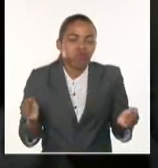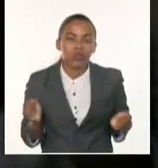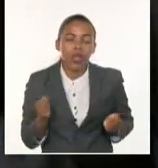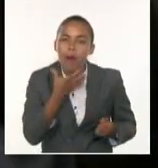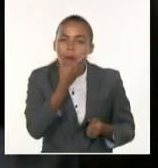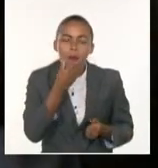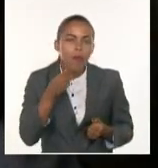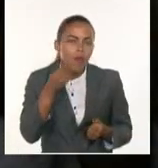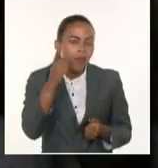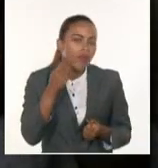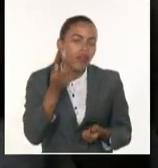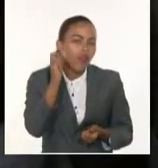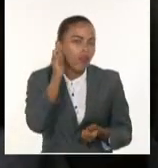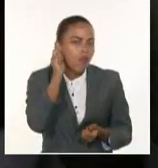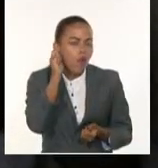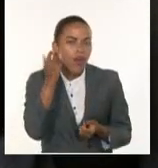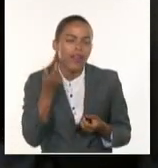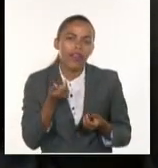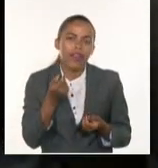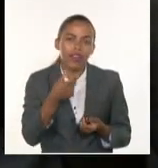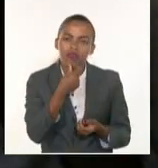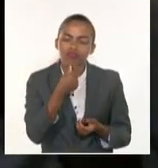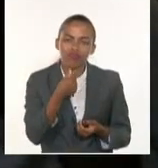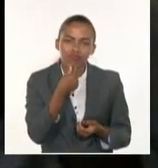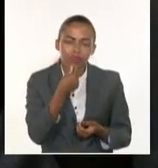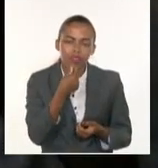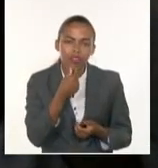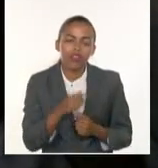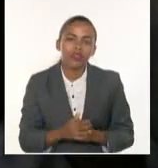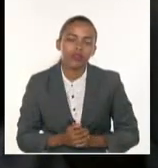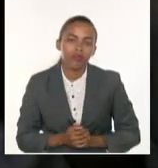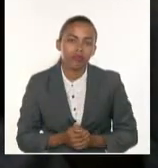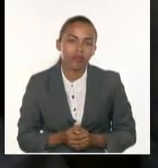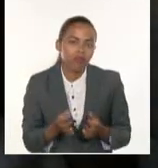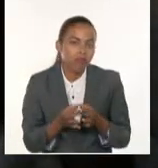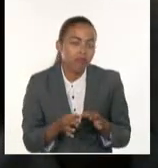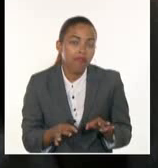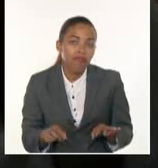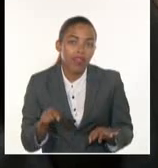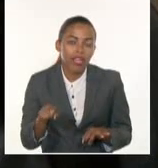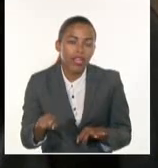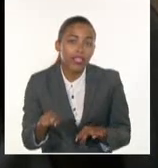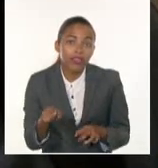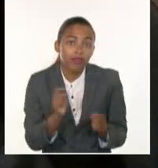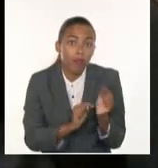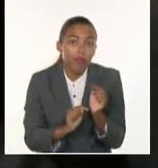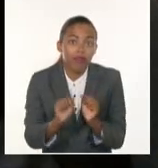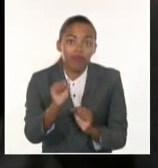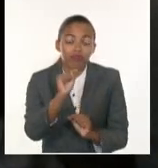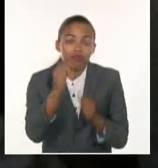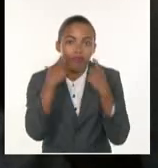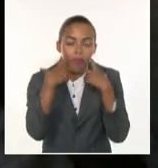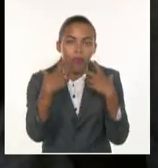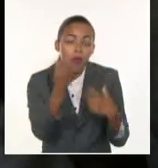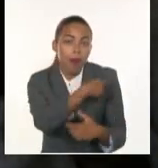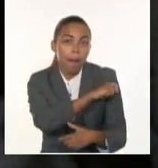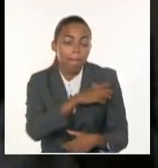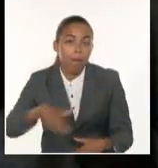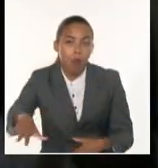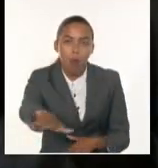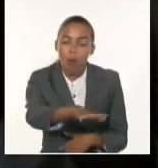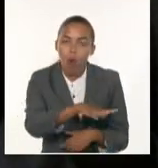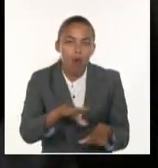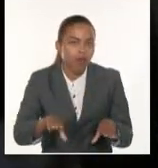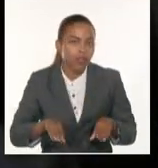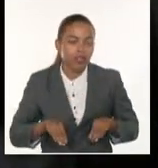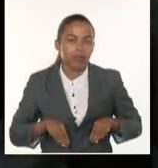adultos mayores, los jóvenes, no tenía ningún prejuicio ni nada. Y yo creo que eso fue clave para que el pueblo lo aceptara y lo